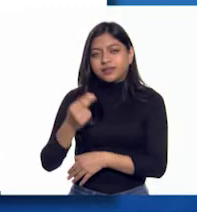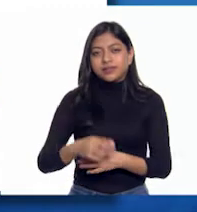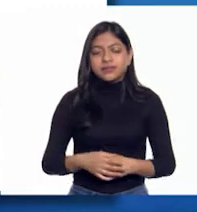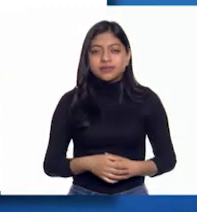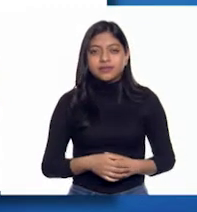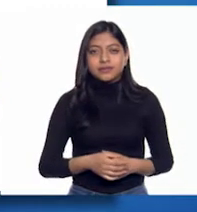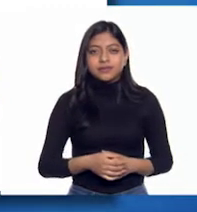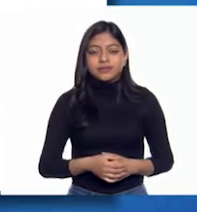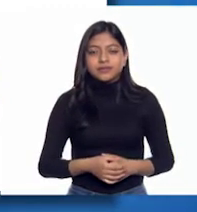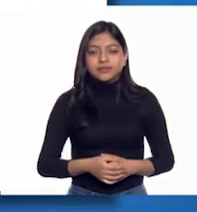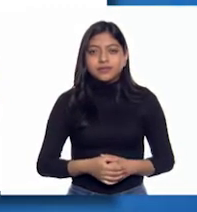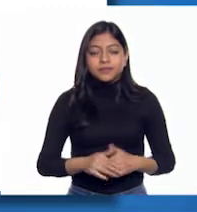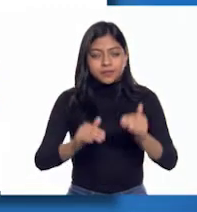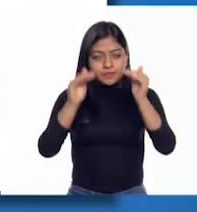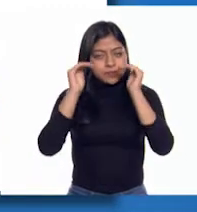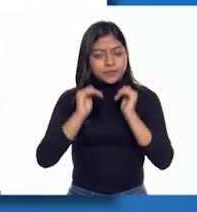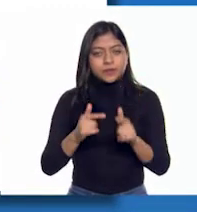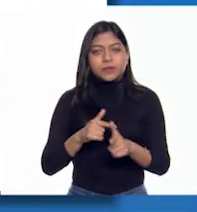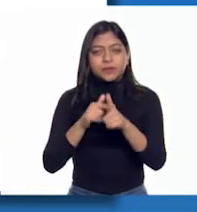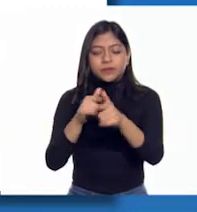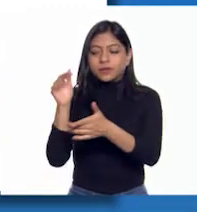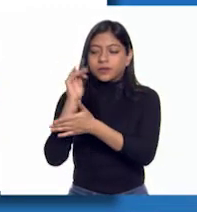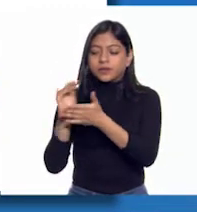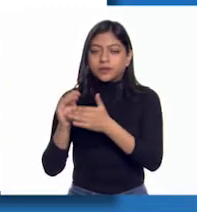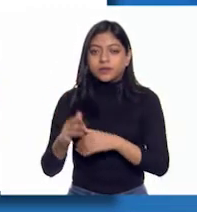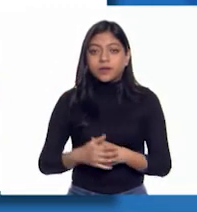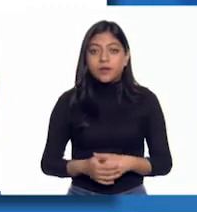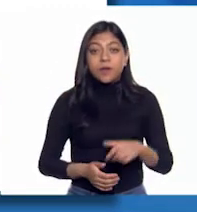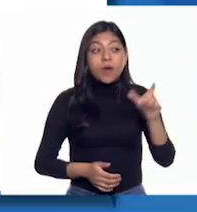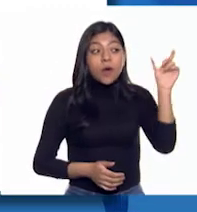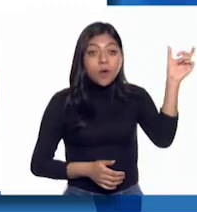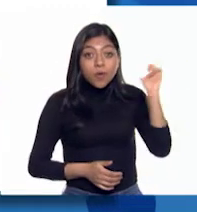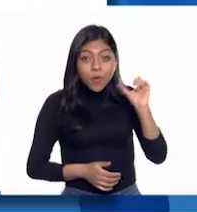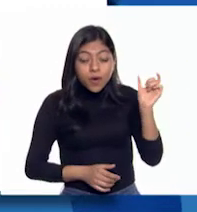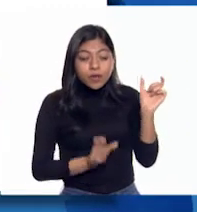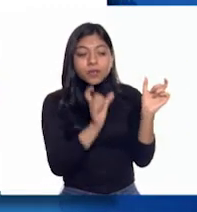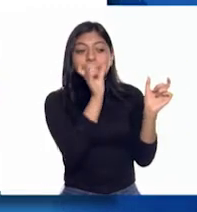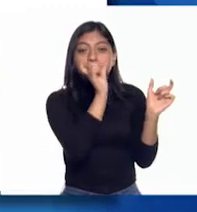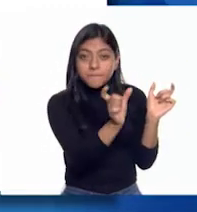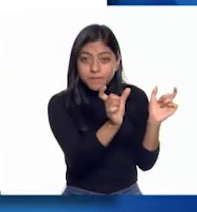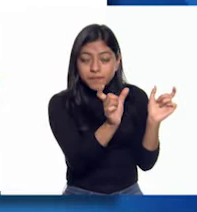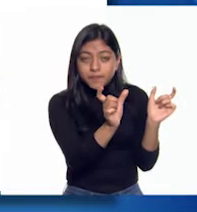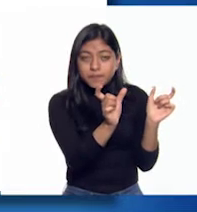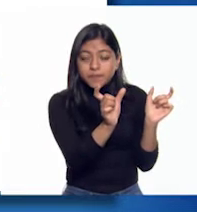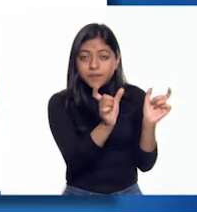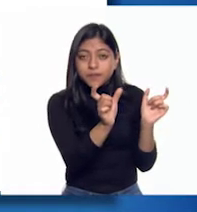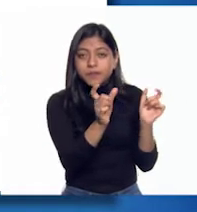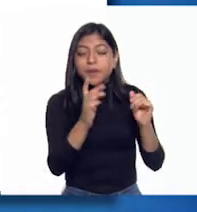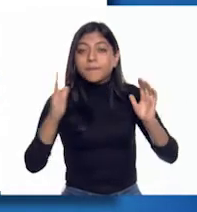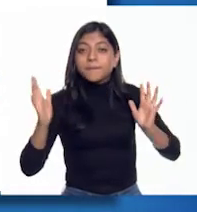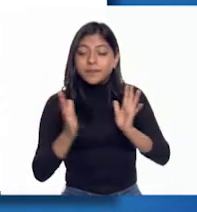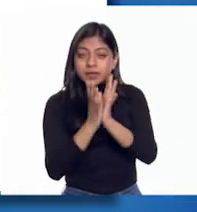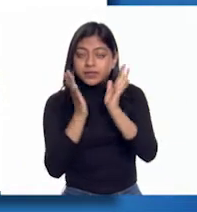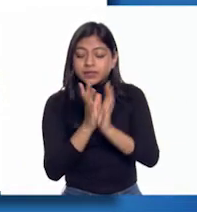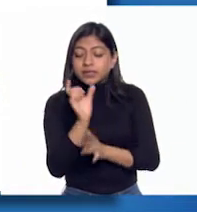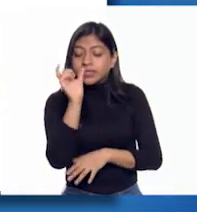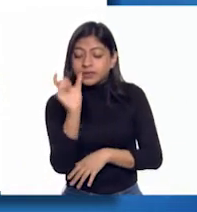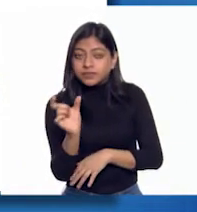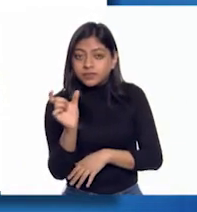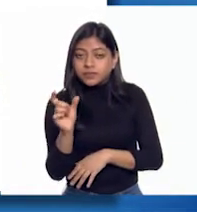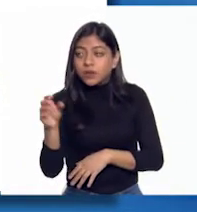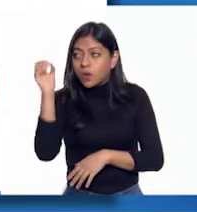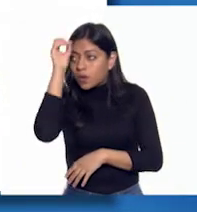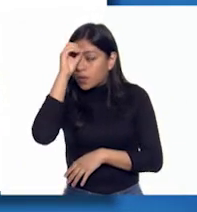cierto. A ver, seguimos. ¿Cuándo, espacio, participamos, espacio, opiniones